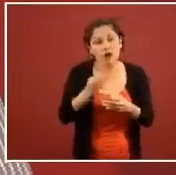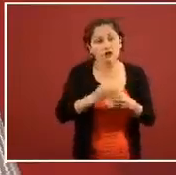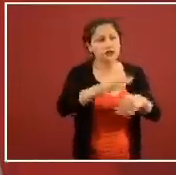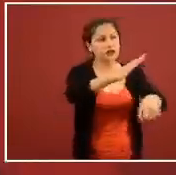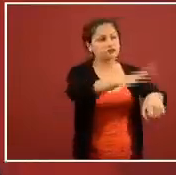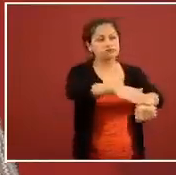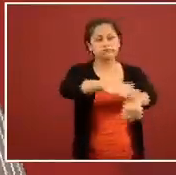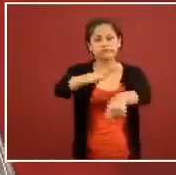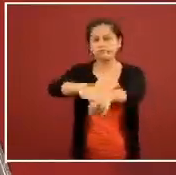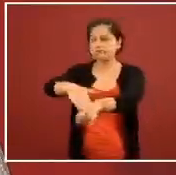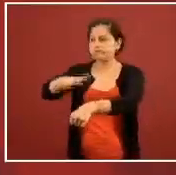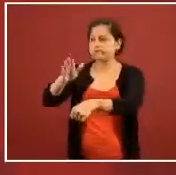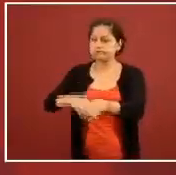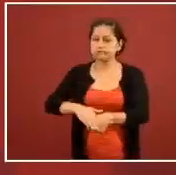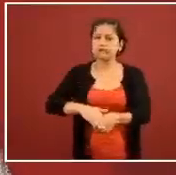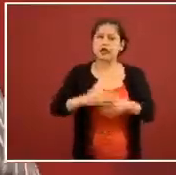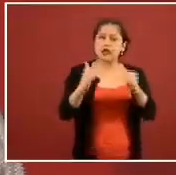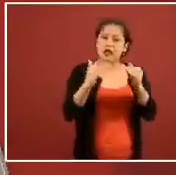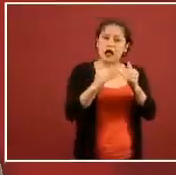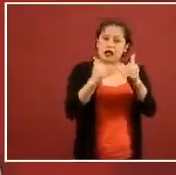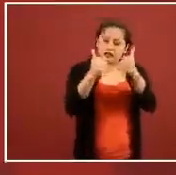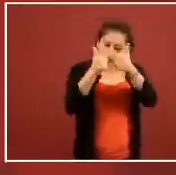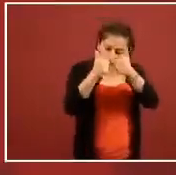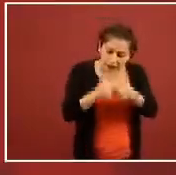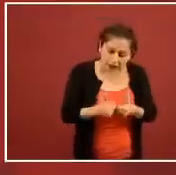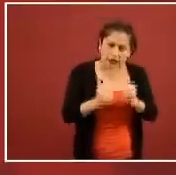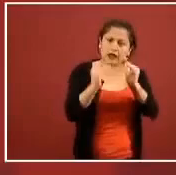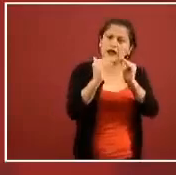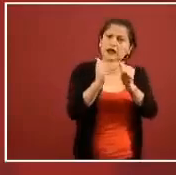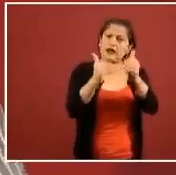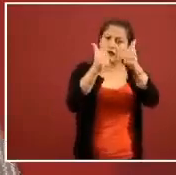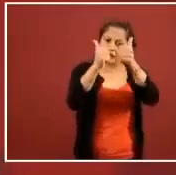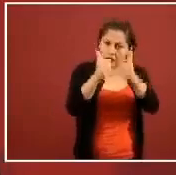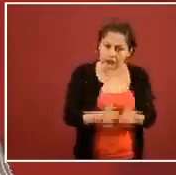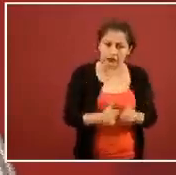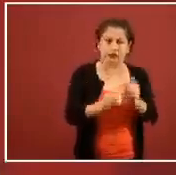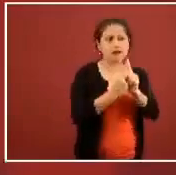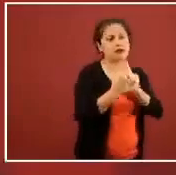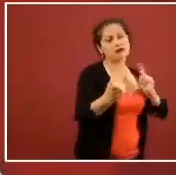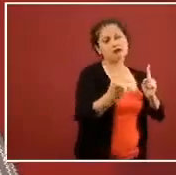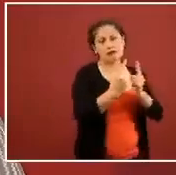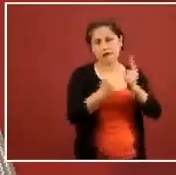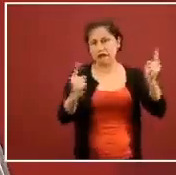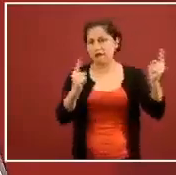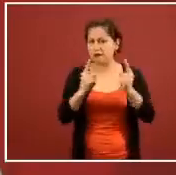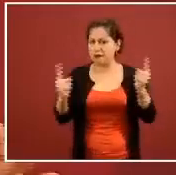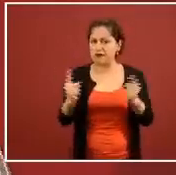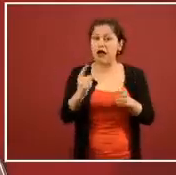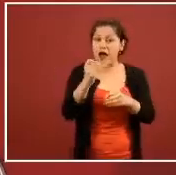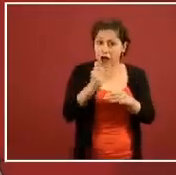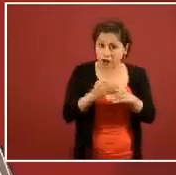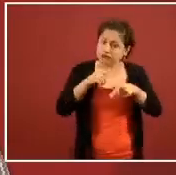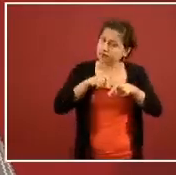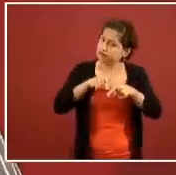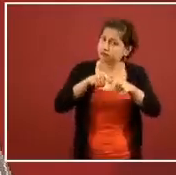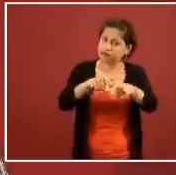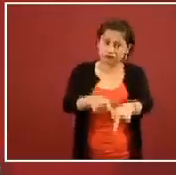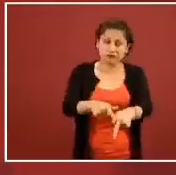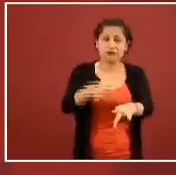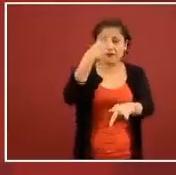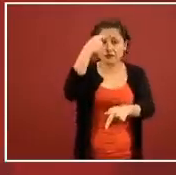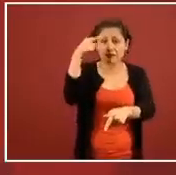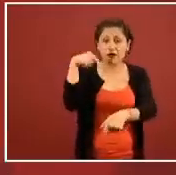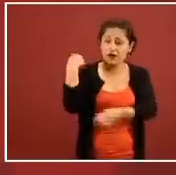llamado enfático: quédate en casa, sigue vigente este llamado, quédate en casa para que tengamos una